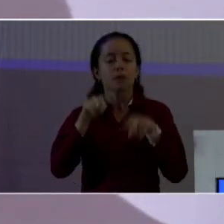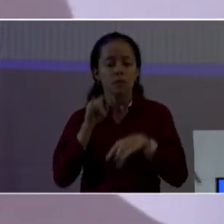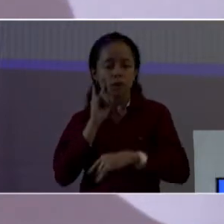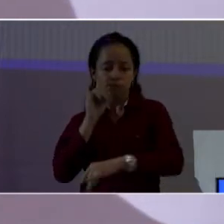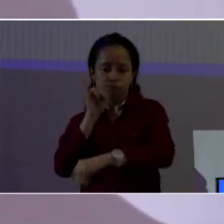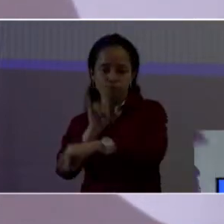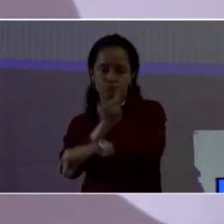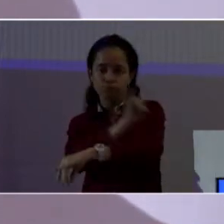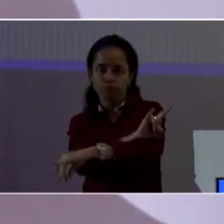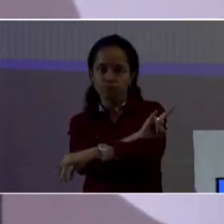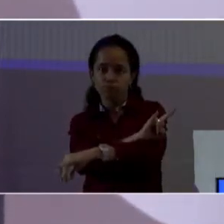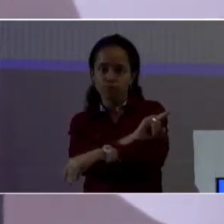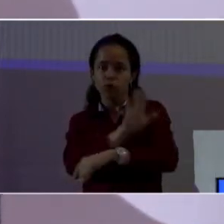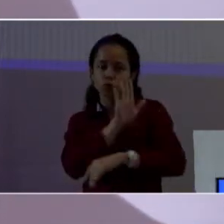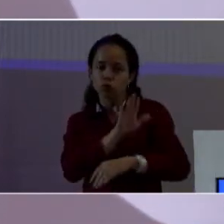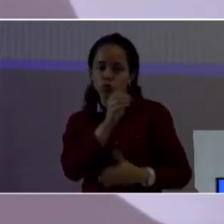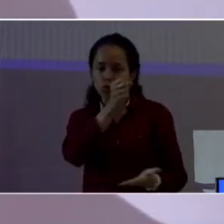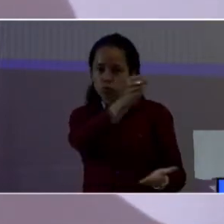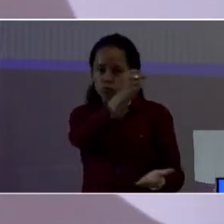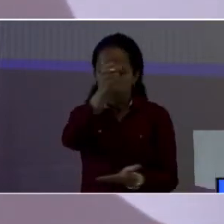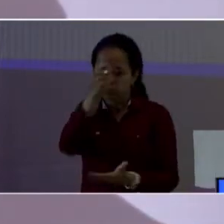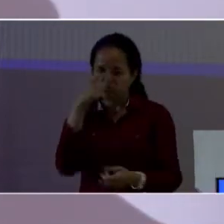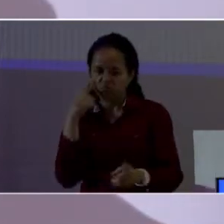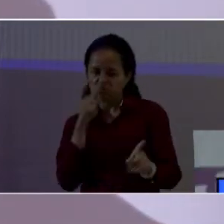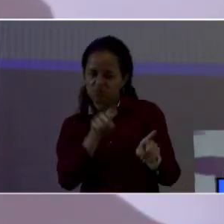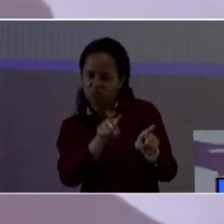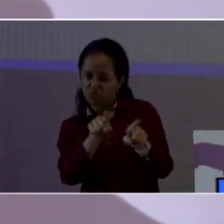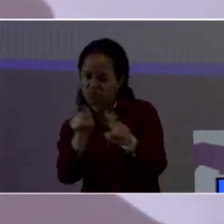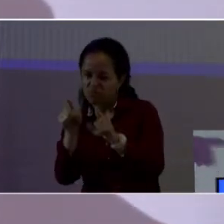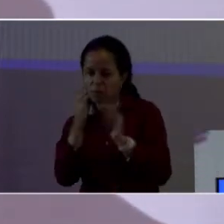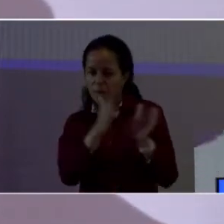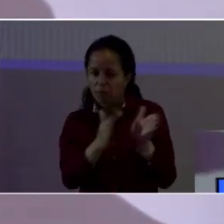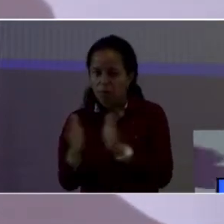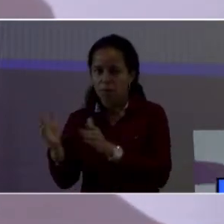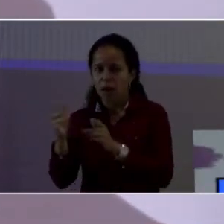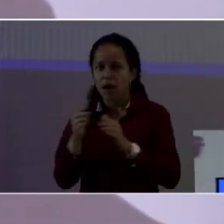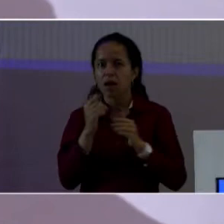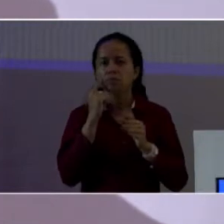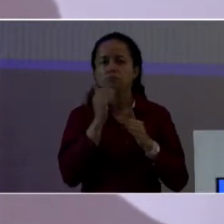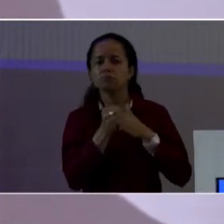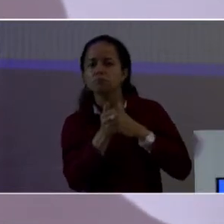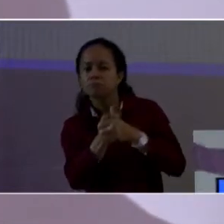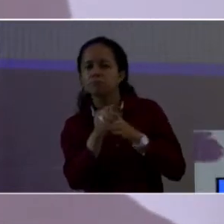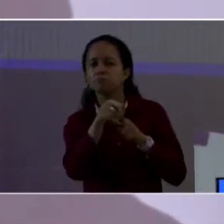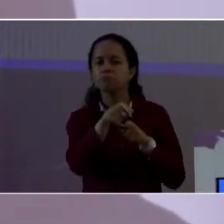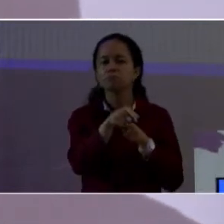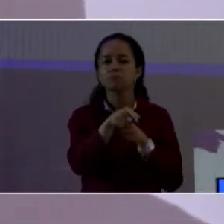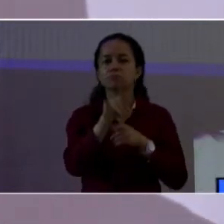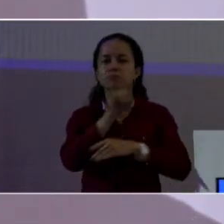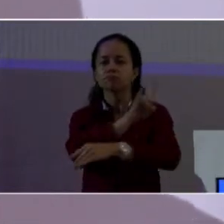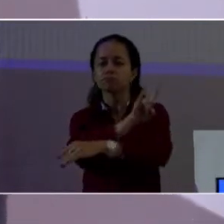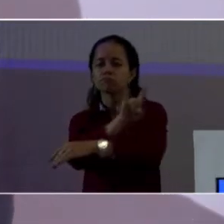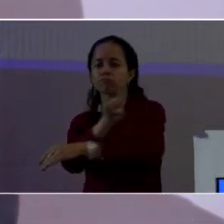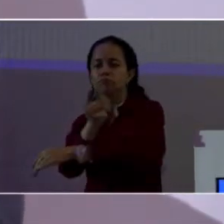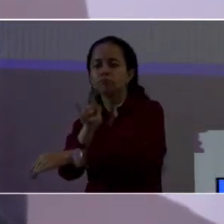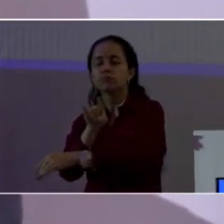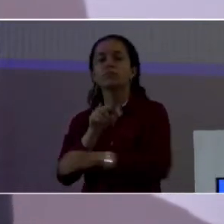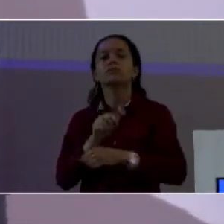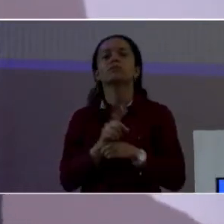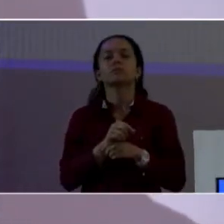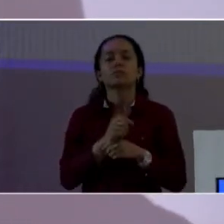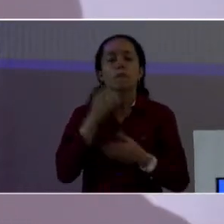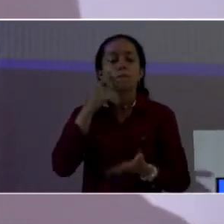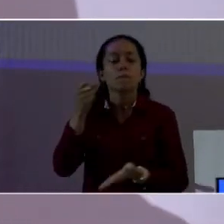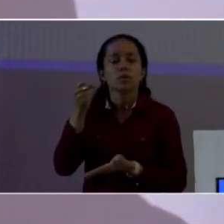tenía frente a la ejecución de todos los planes de seguimiento, el plan anual de adquisiciones y el barrido frente al